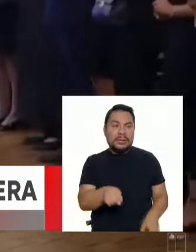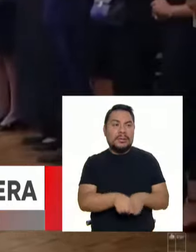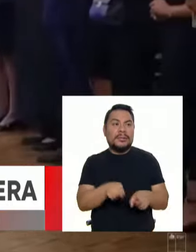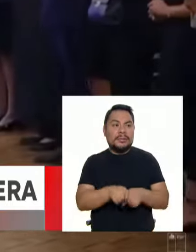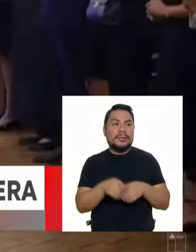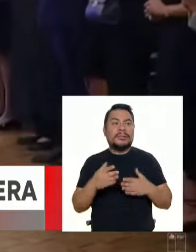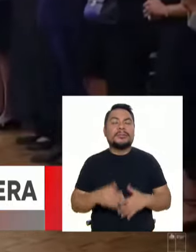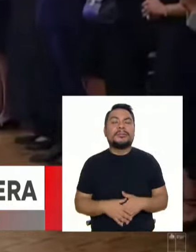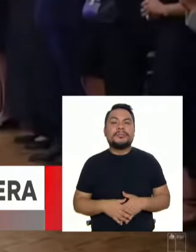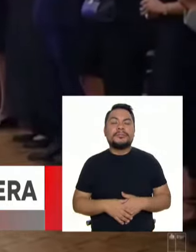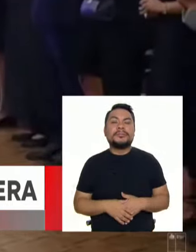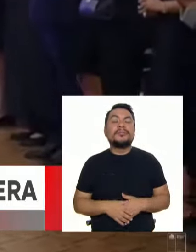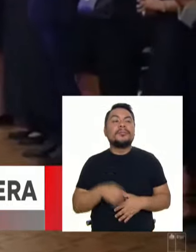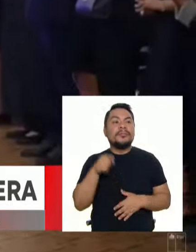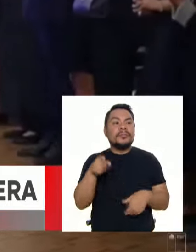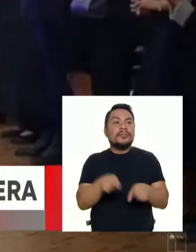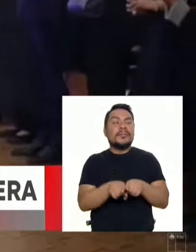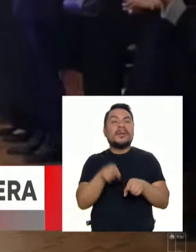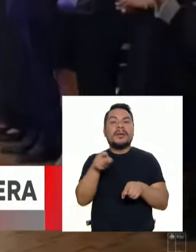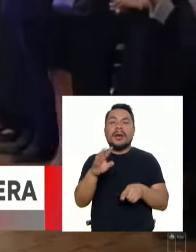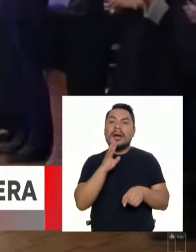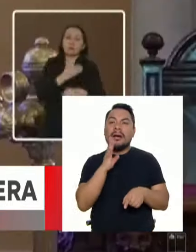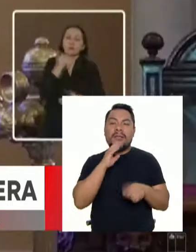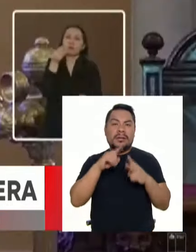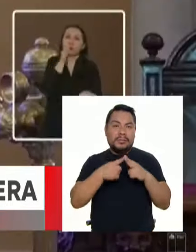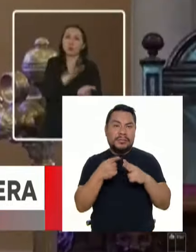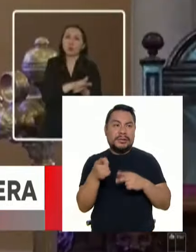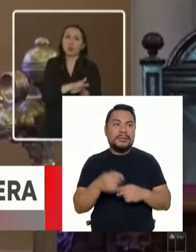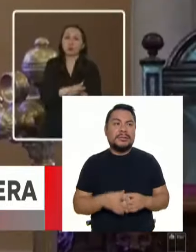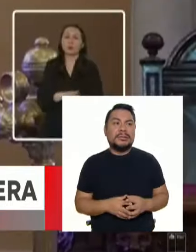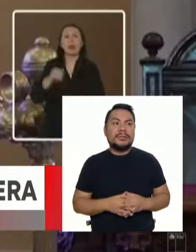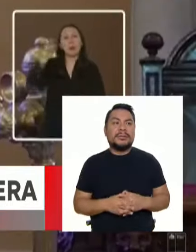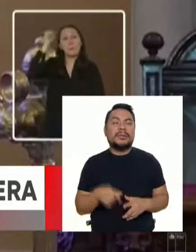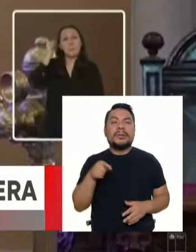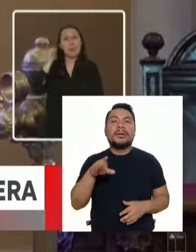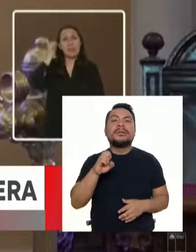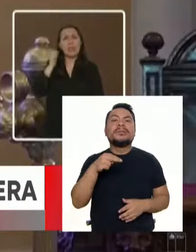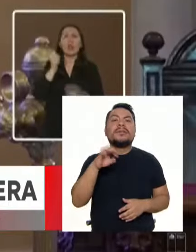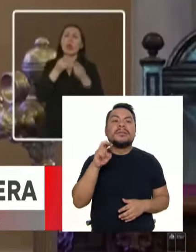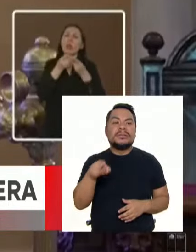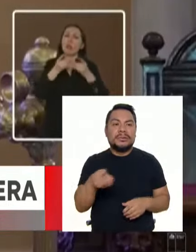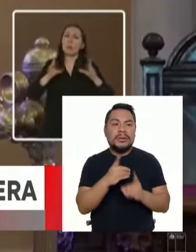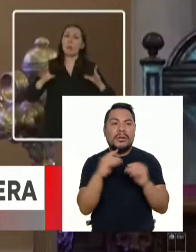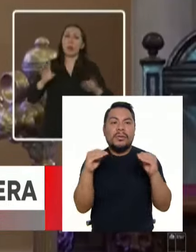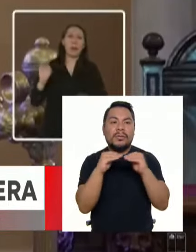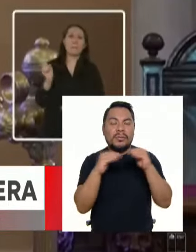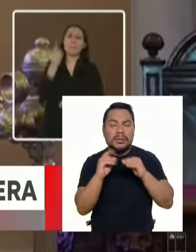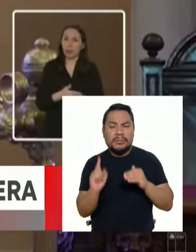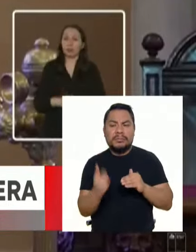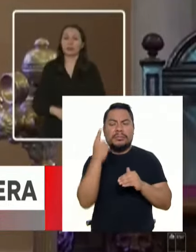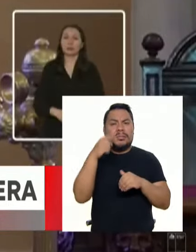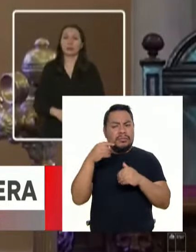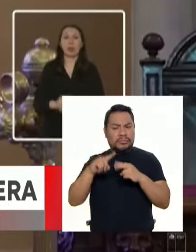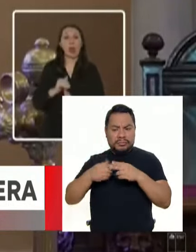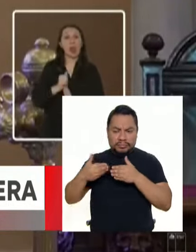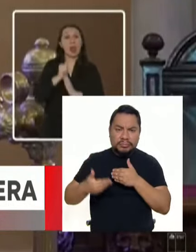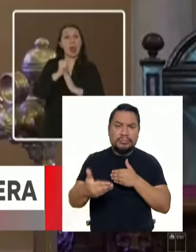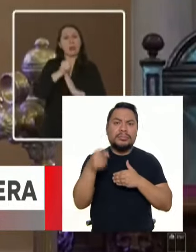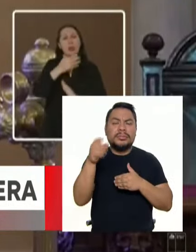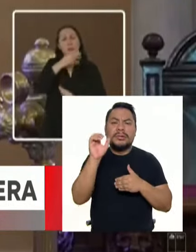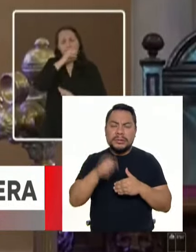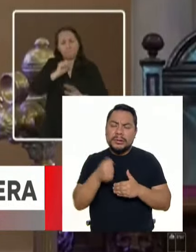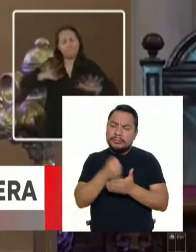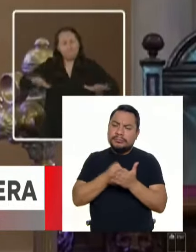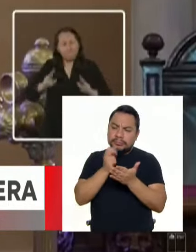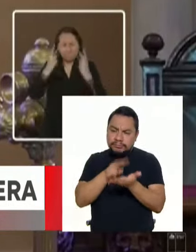homenaje institucional con unas sentidas palabras. Sebastián Piñera fue un demócrata desde la primera hora. Fue un líder